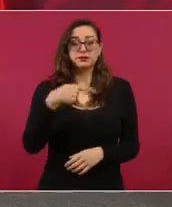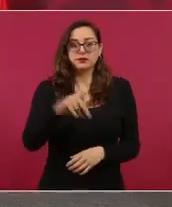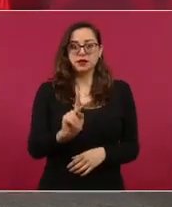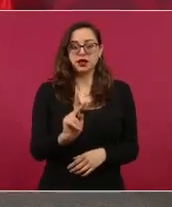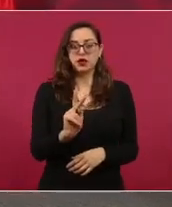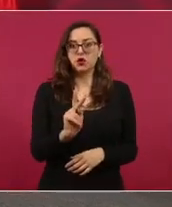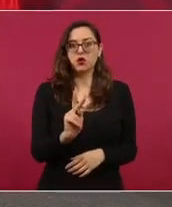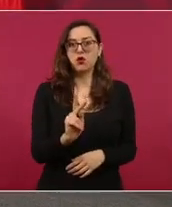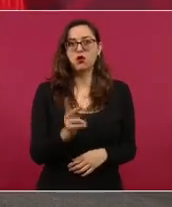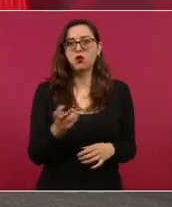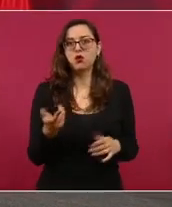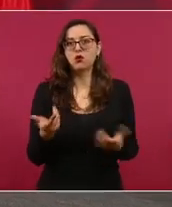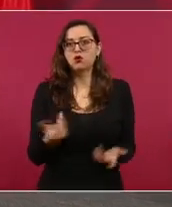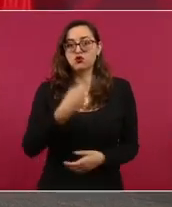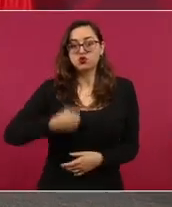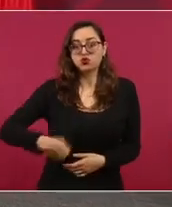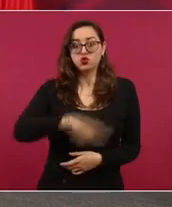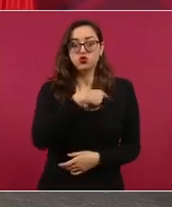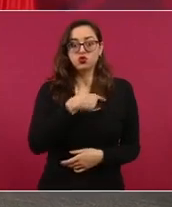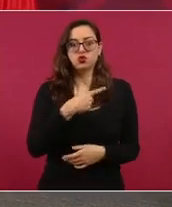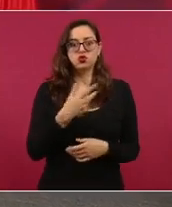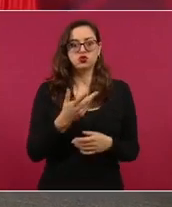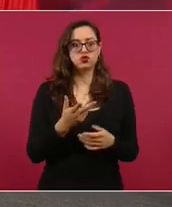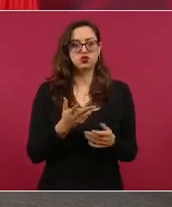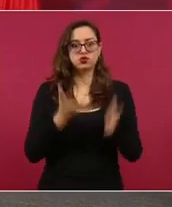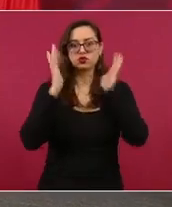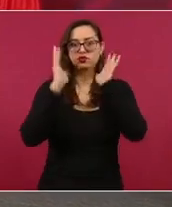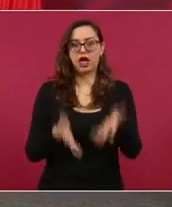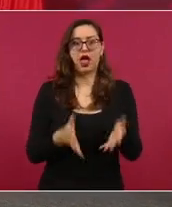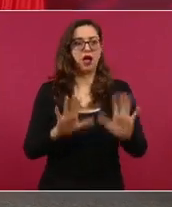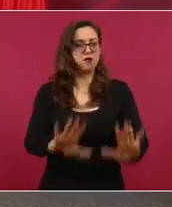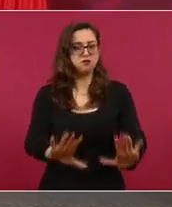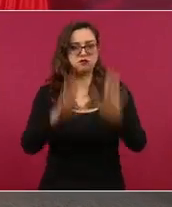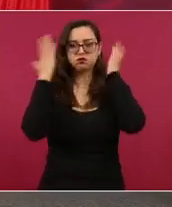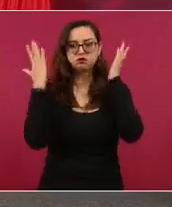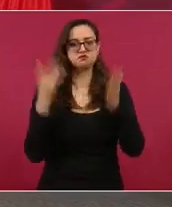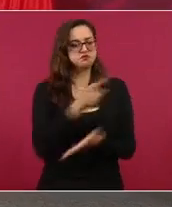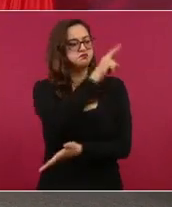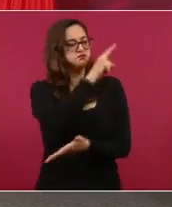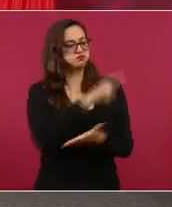cancelar el tratado o